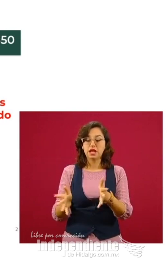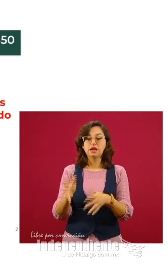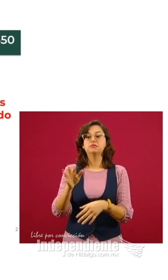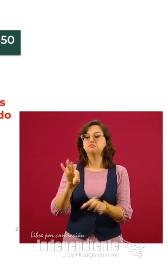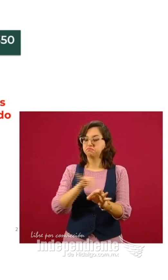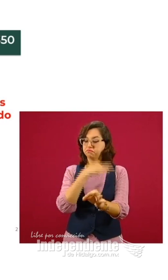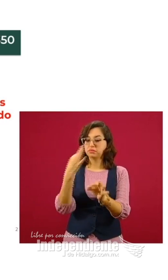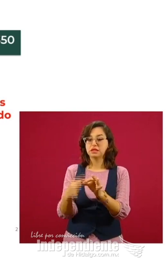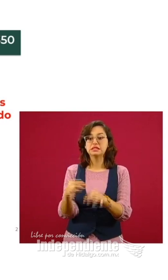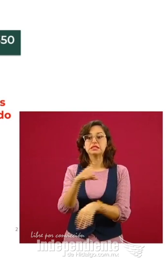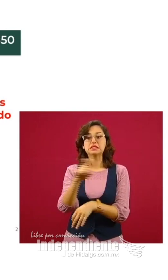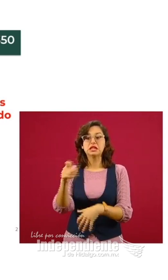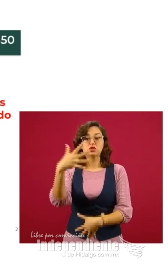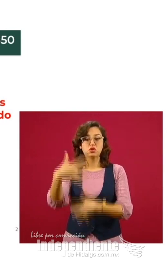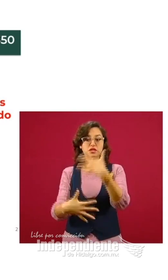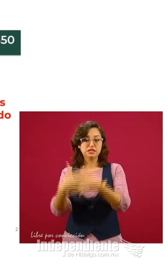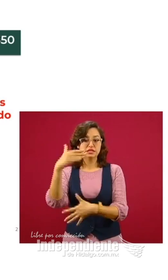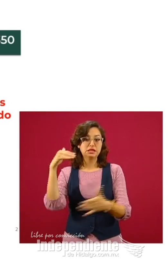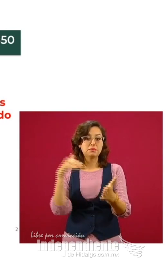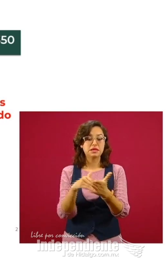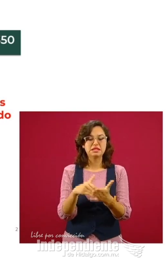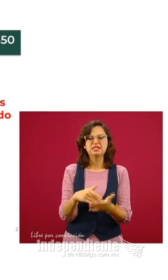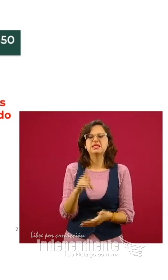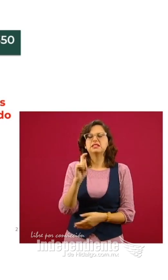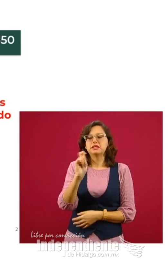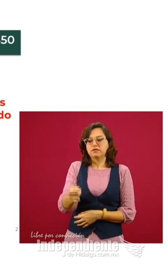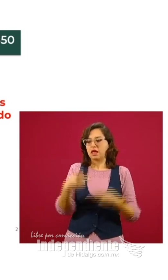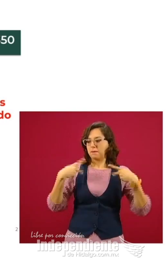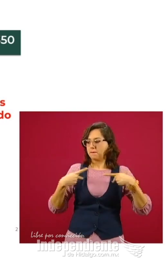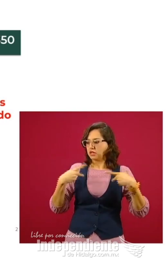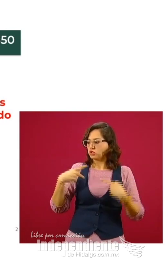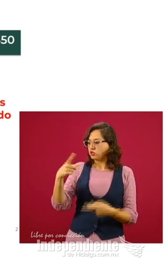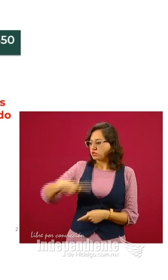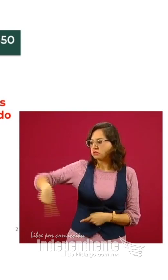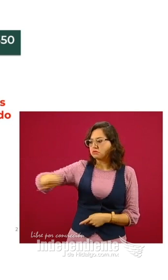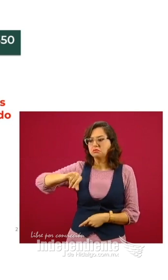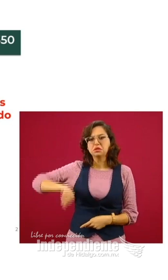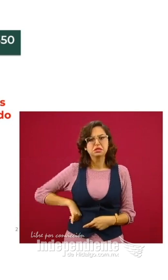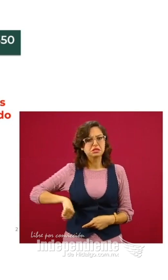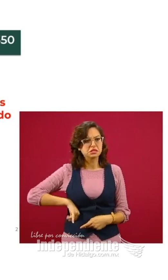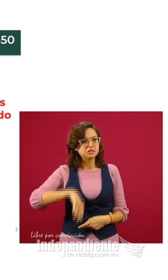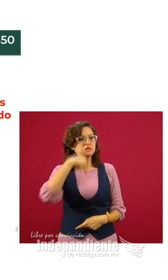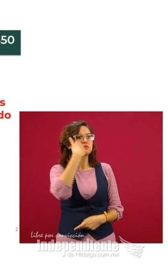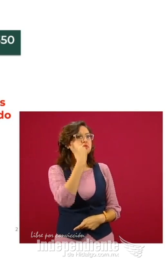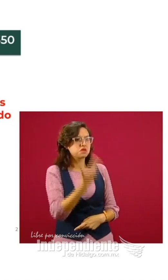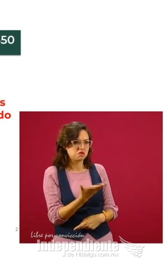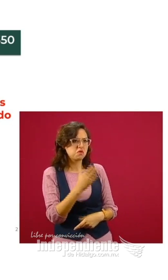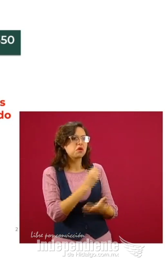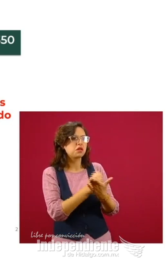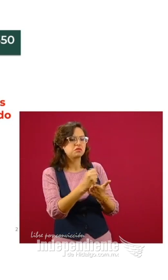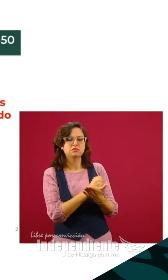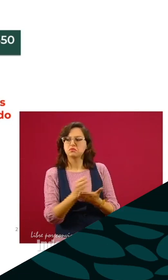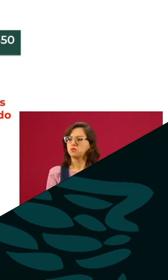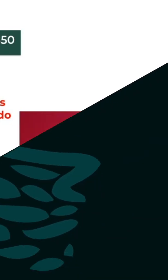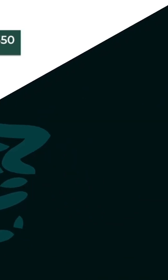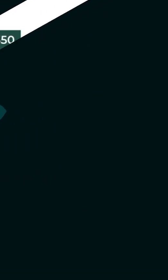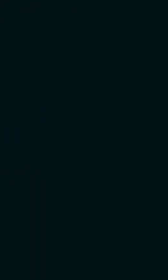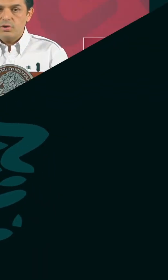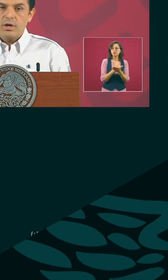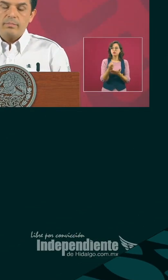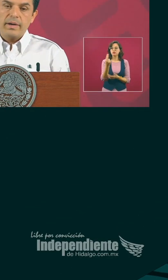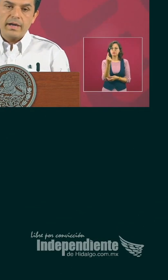mil. Es decir, de quienes nos han manifestado su interés, se les ha depositado al 90%.